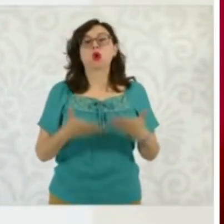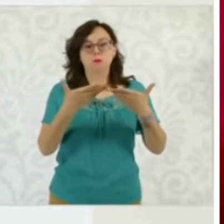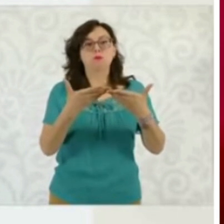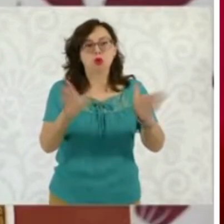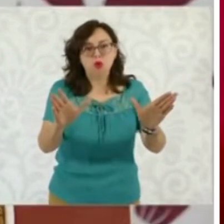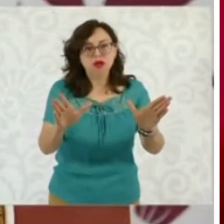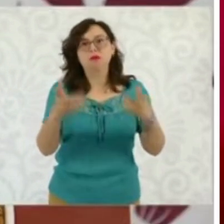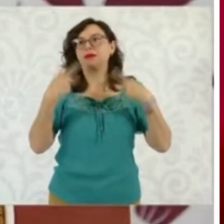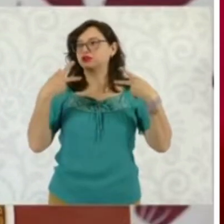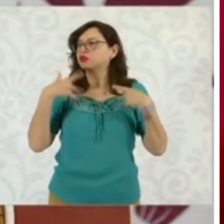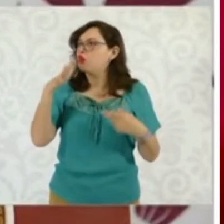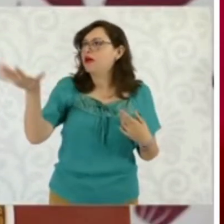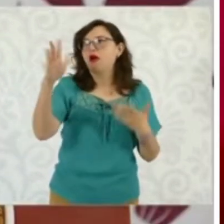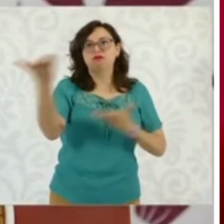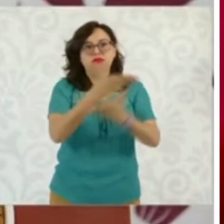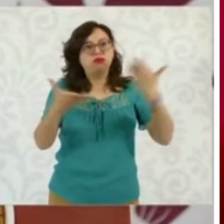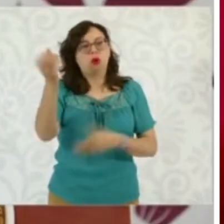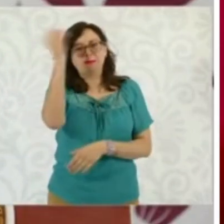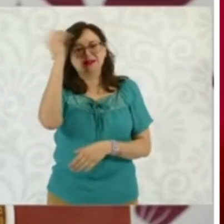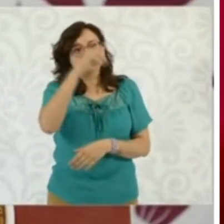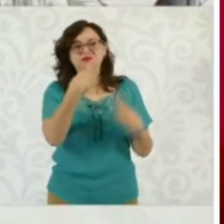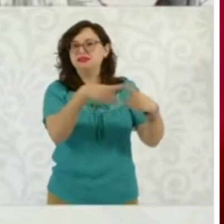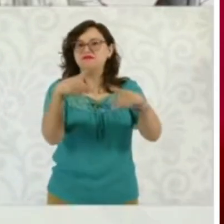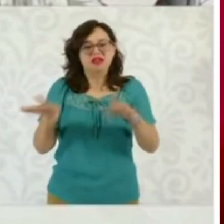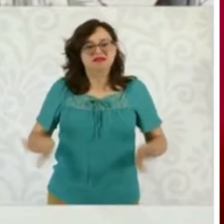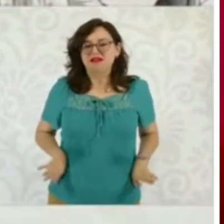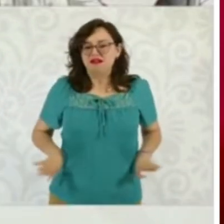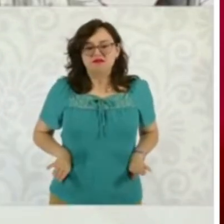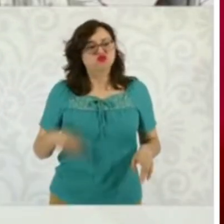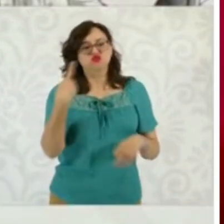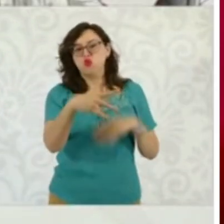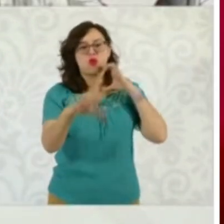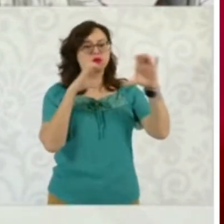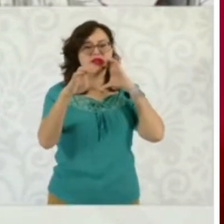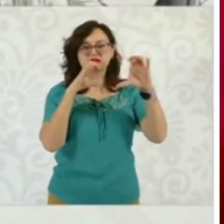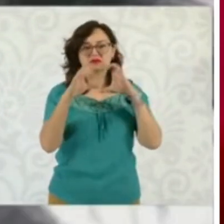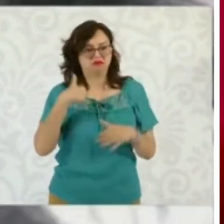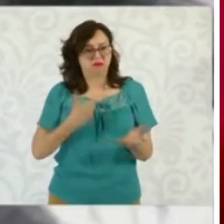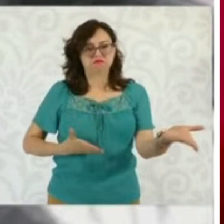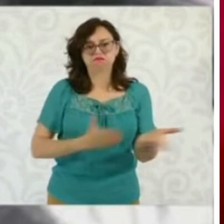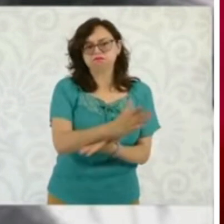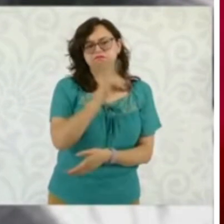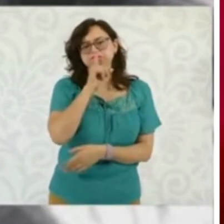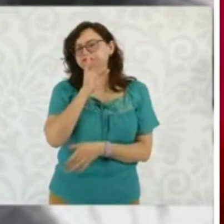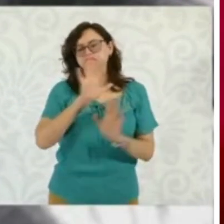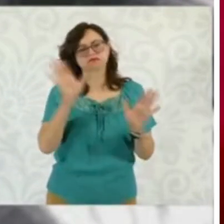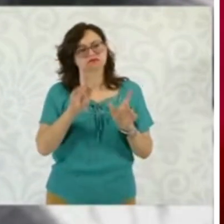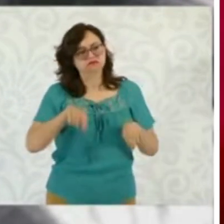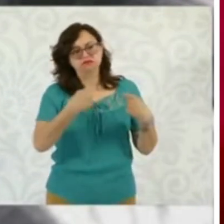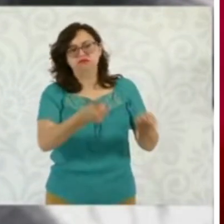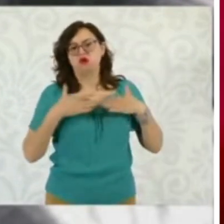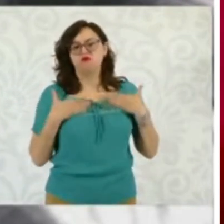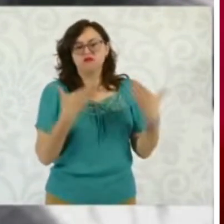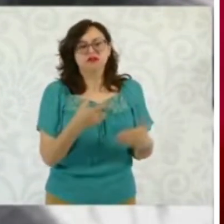que participa la gente también. Entonces, pues tiene sus propias políticas de comunicación. Entonces, yo pienso que está haciendo buen trabajo, está haciendo muy buen